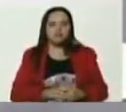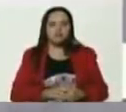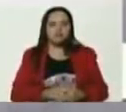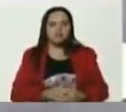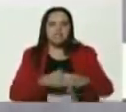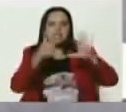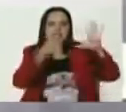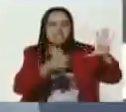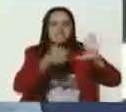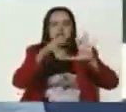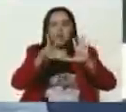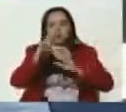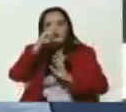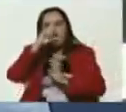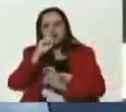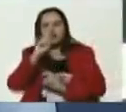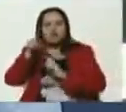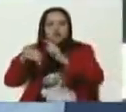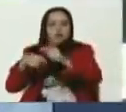68 años después,